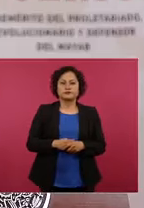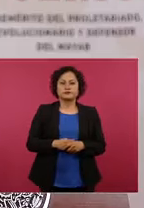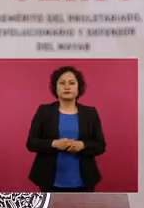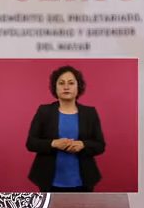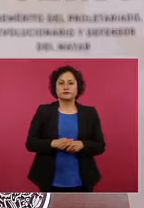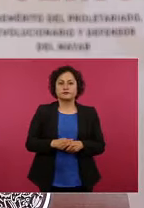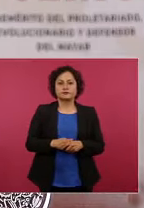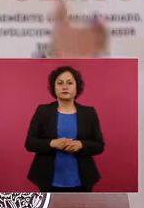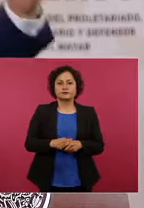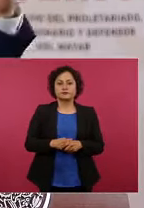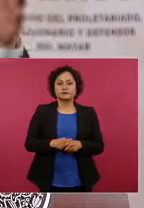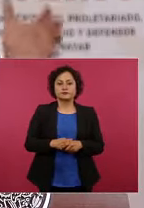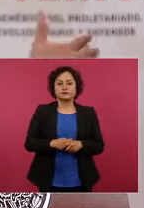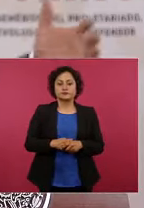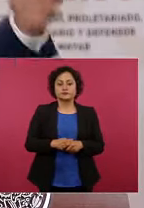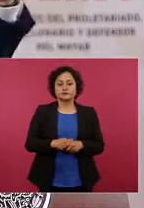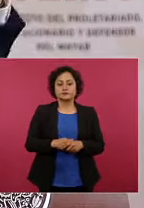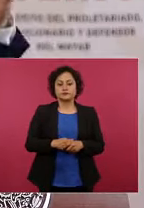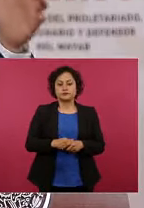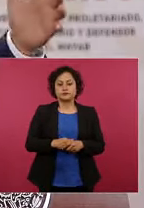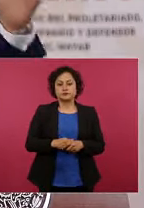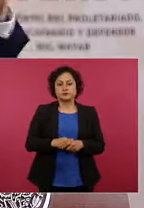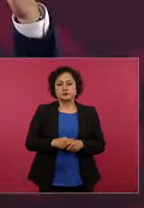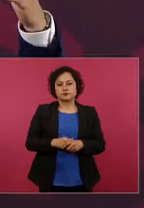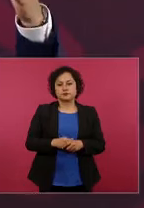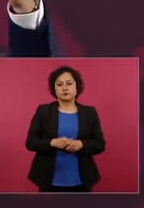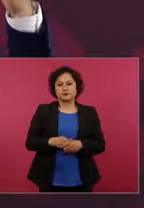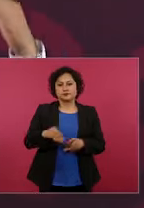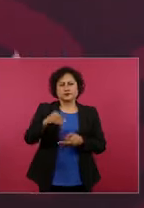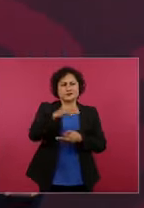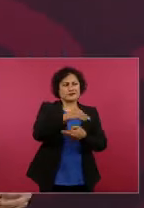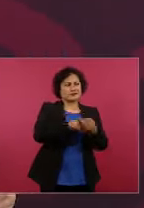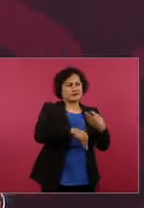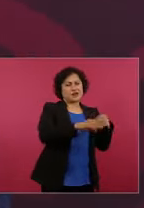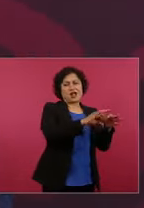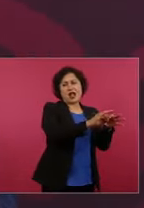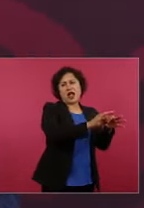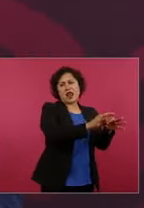y que echan a andar